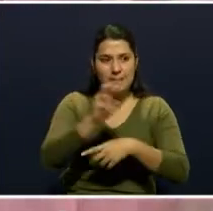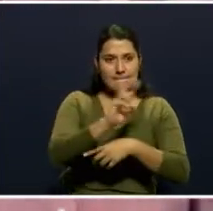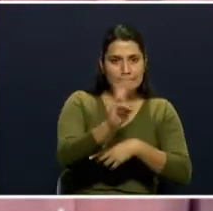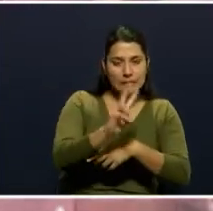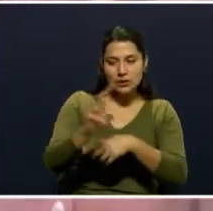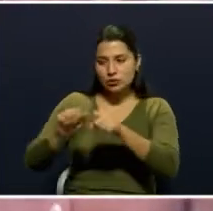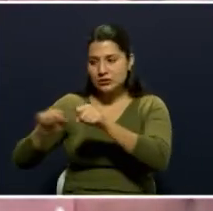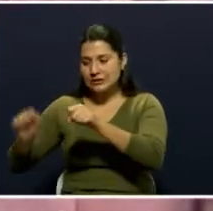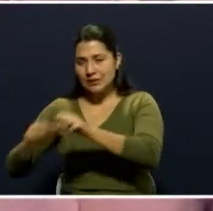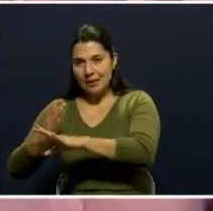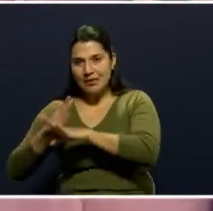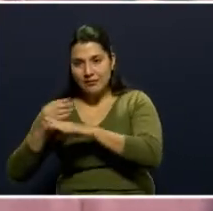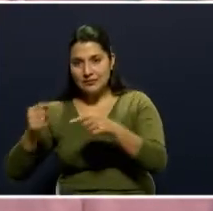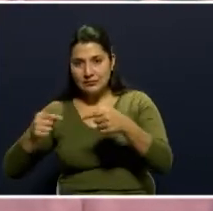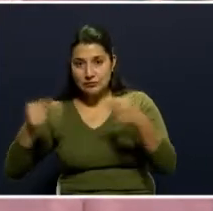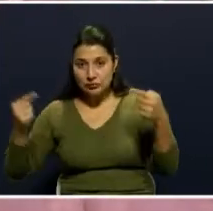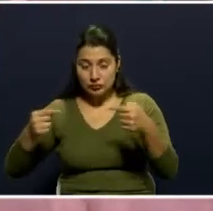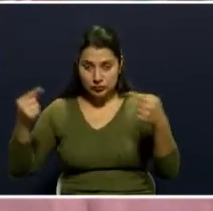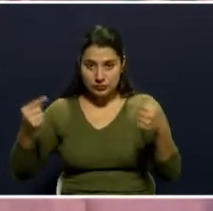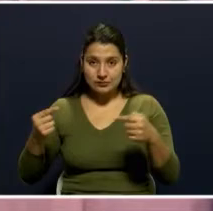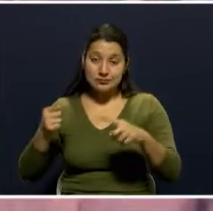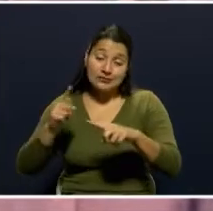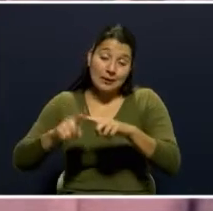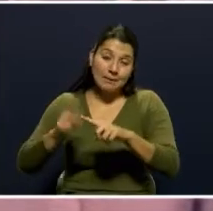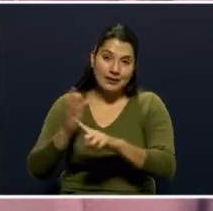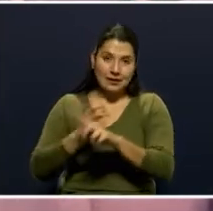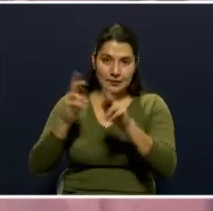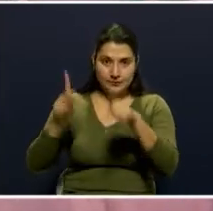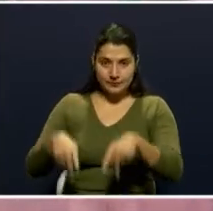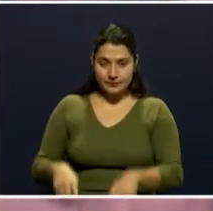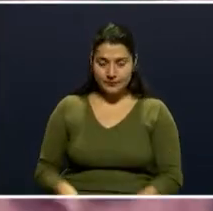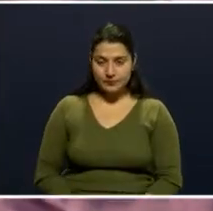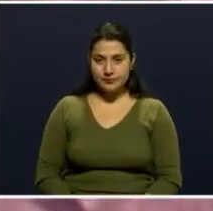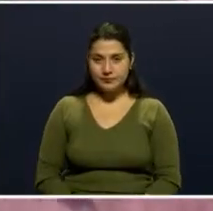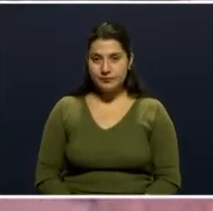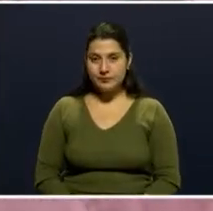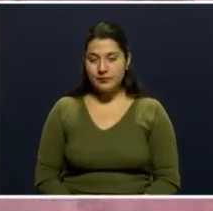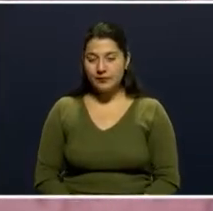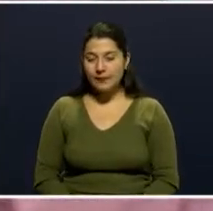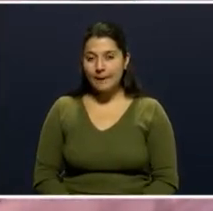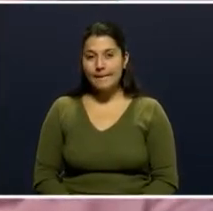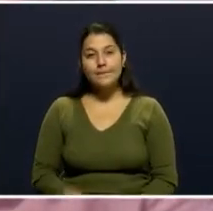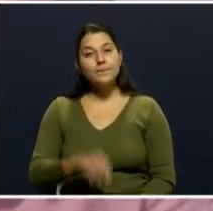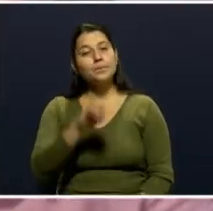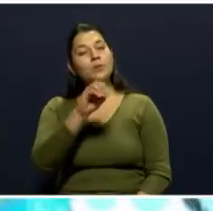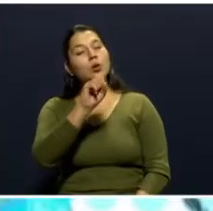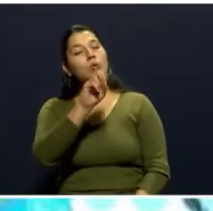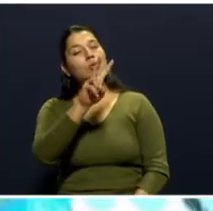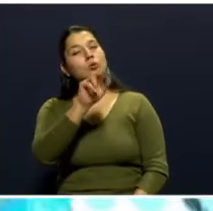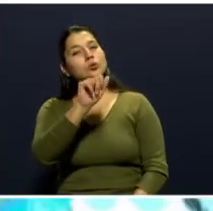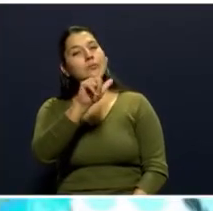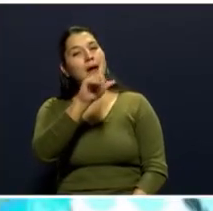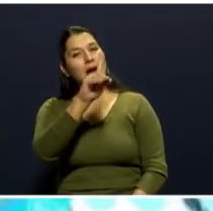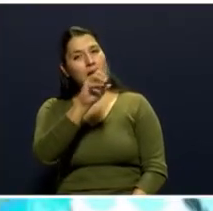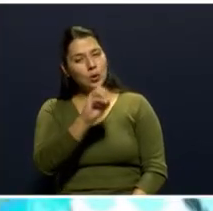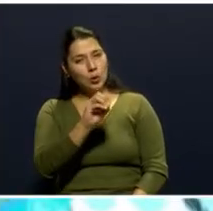también puede generar una respuesta aumentada de las defensas. Osvaldo, ¿por